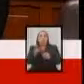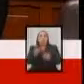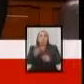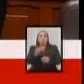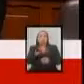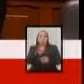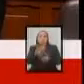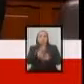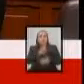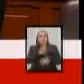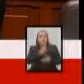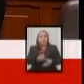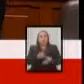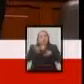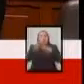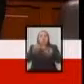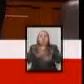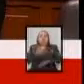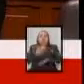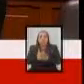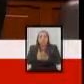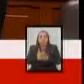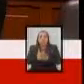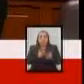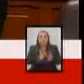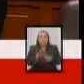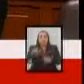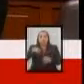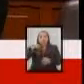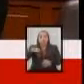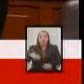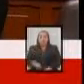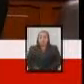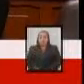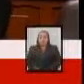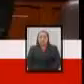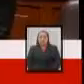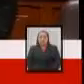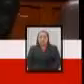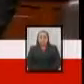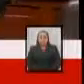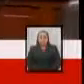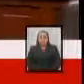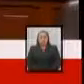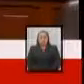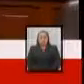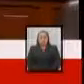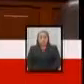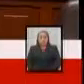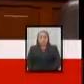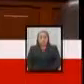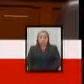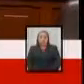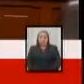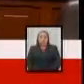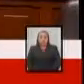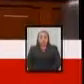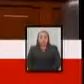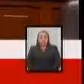ha derivado en un problema de orden social. Porque, presidente, como no se está